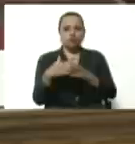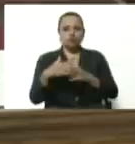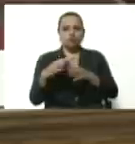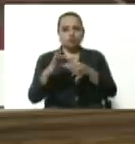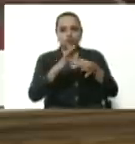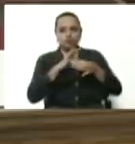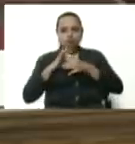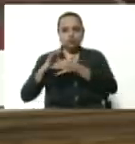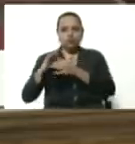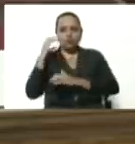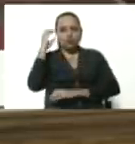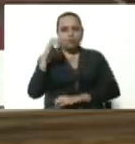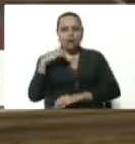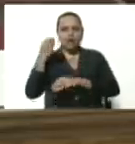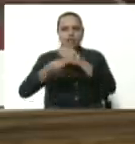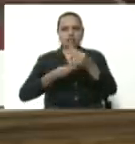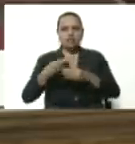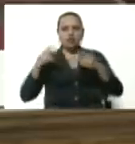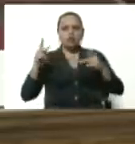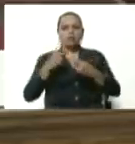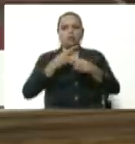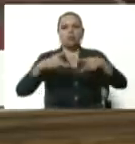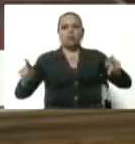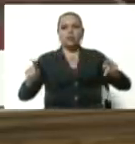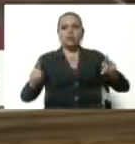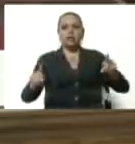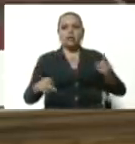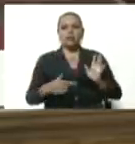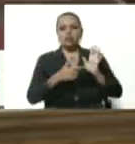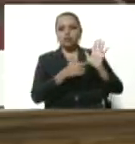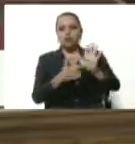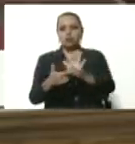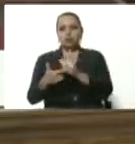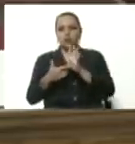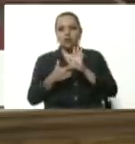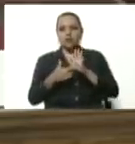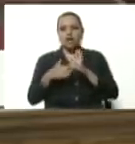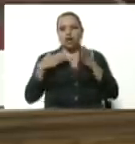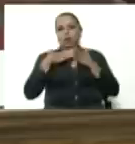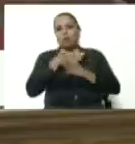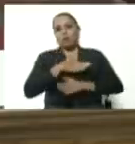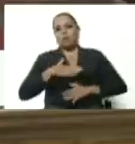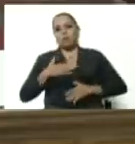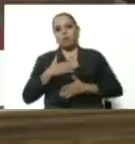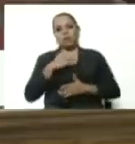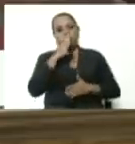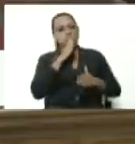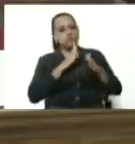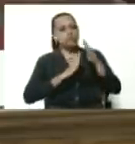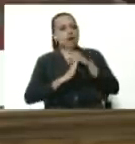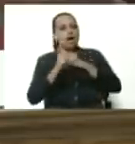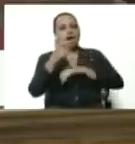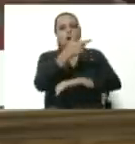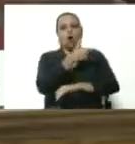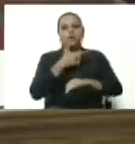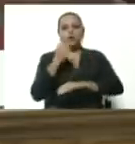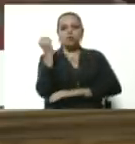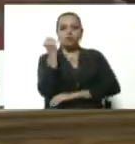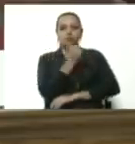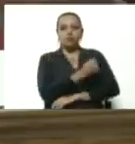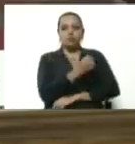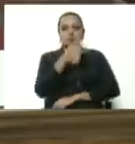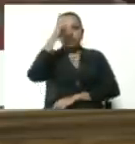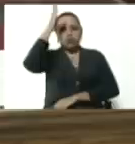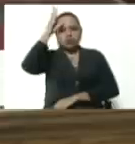hizo pública en un alarde de racismo y complacencia imperial al gobierno criminal del